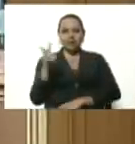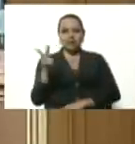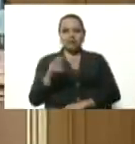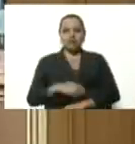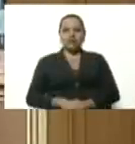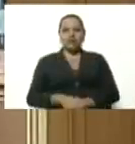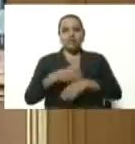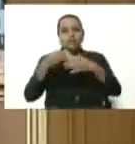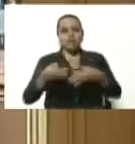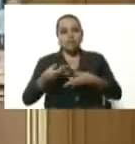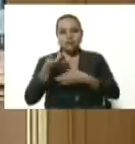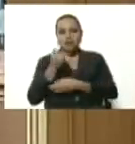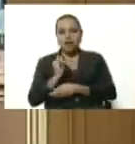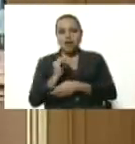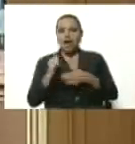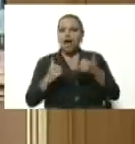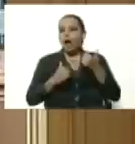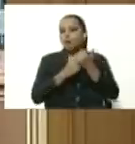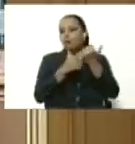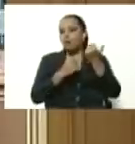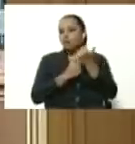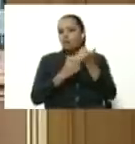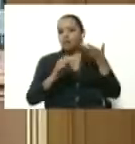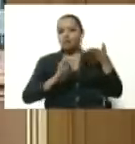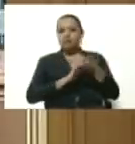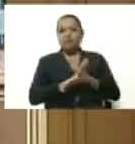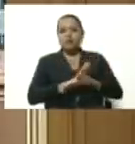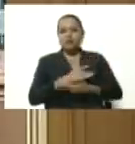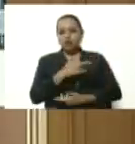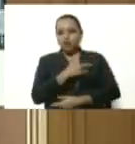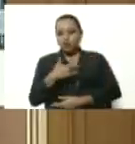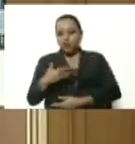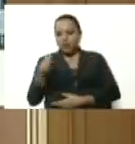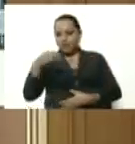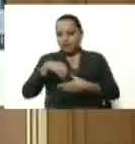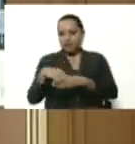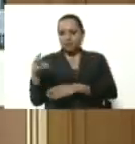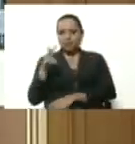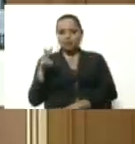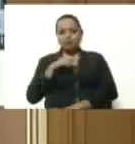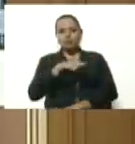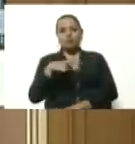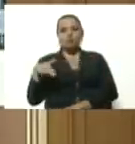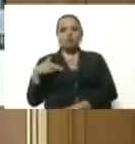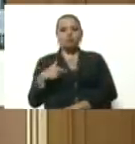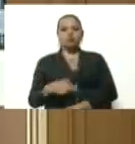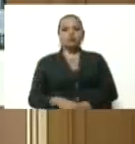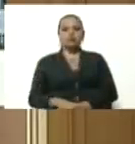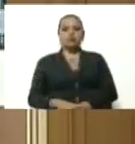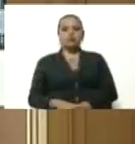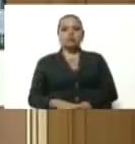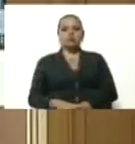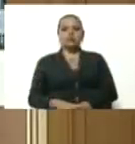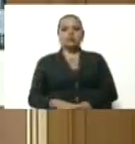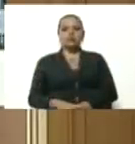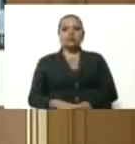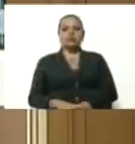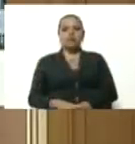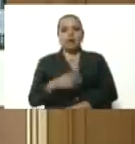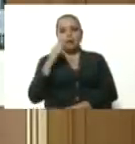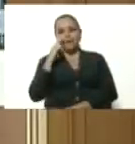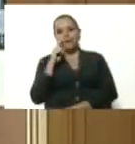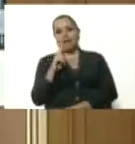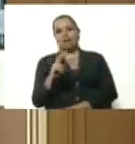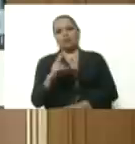se le pone a ayudar en sus propósitos, y por eso nosotros entonces vemos, y nosotras vemos